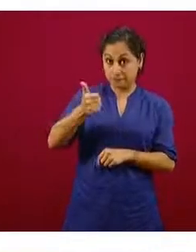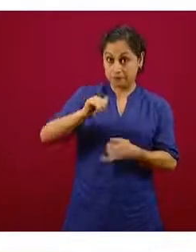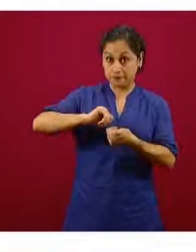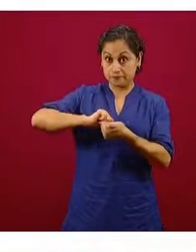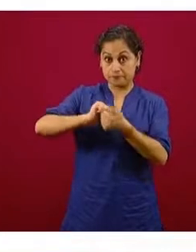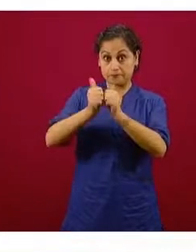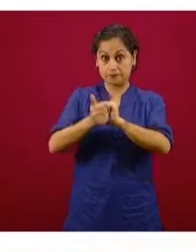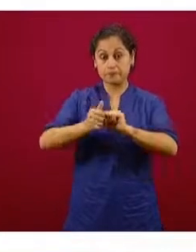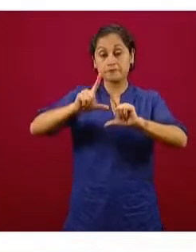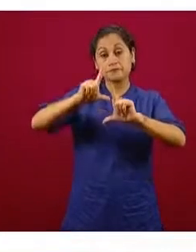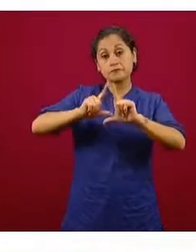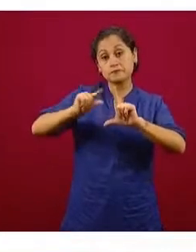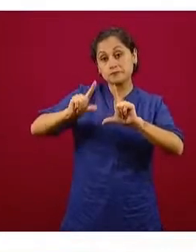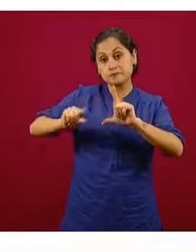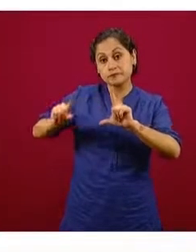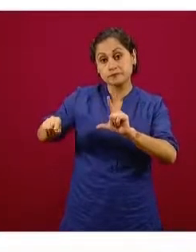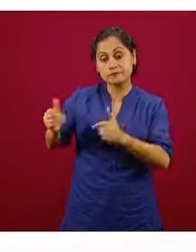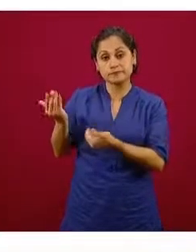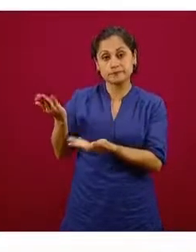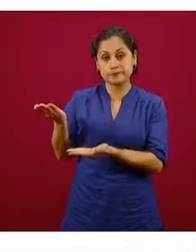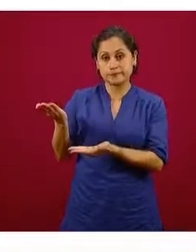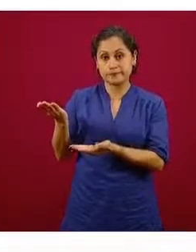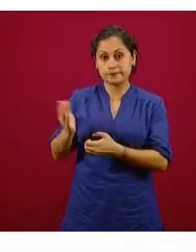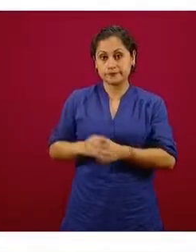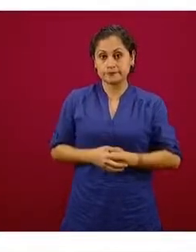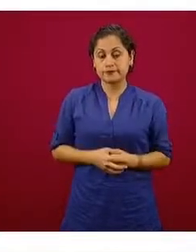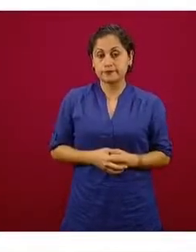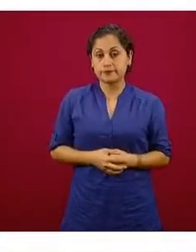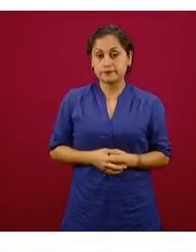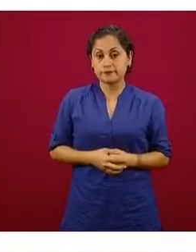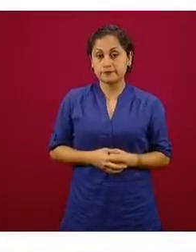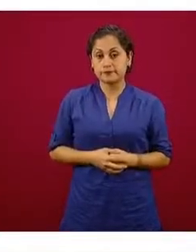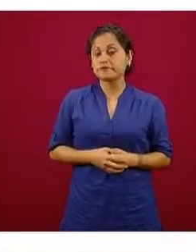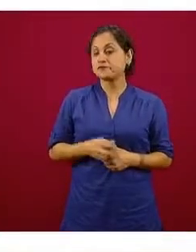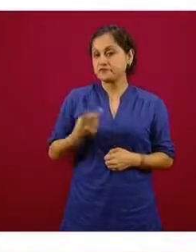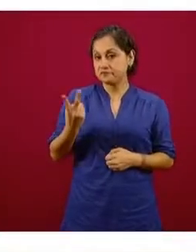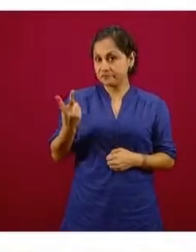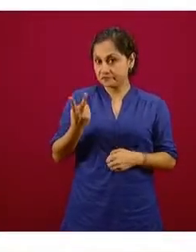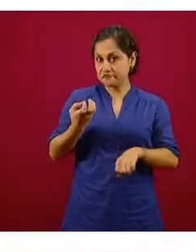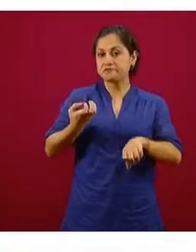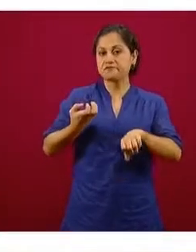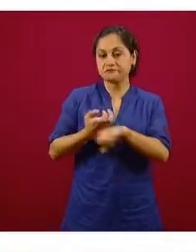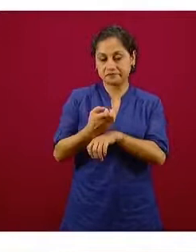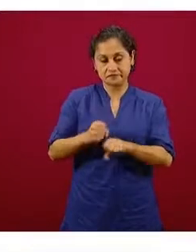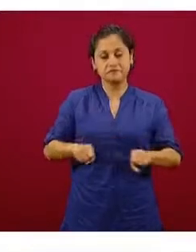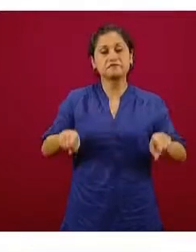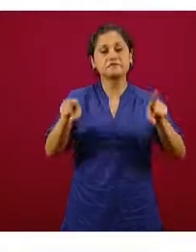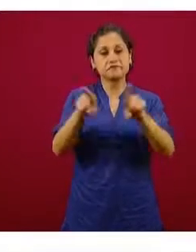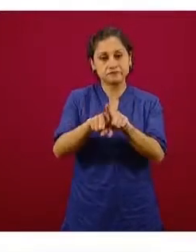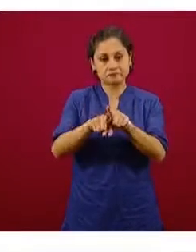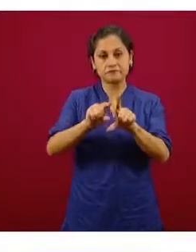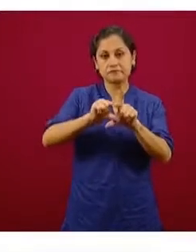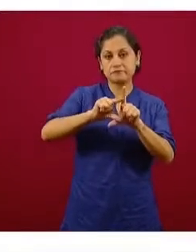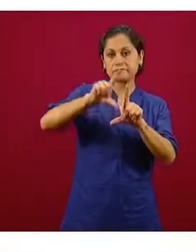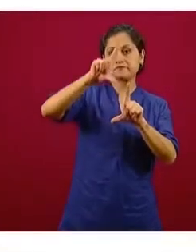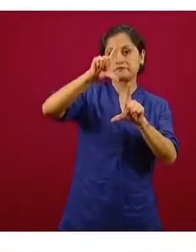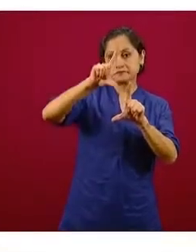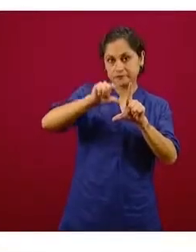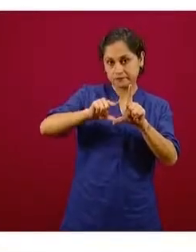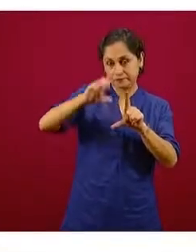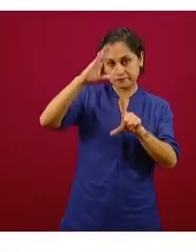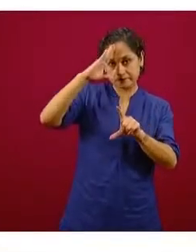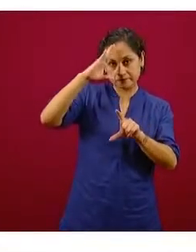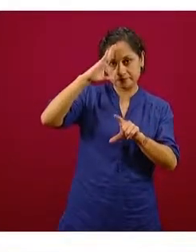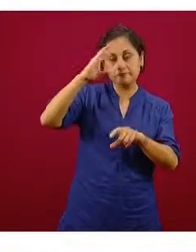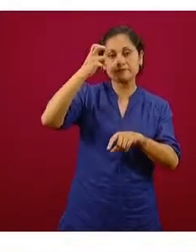ver precisamente cómo se encuentran, siendo también las 2 entidades federativas del mapa anterior las que se encuentran en el primer lugar, lo que quiere decir